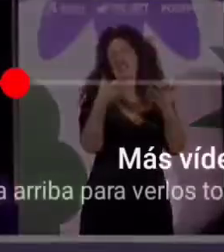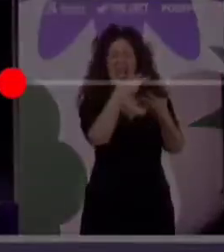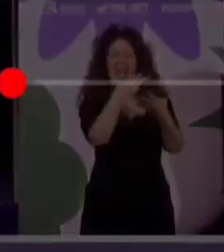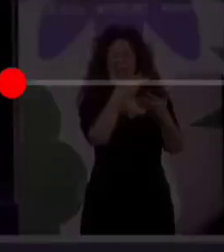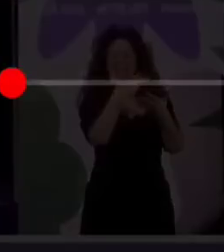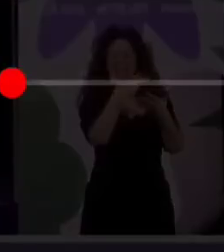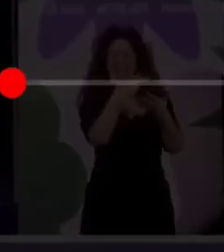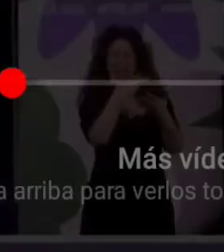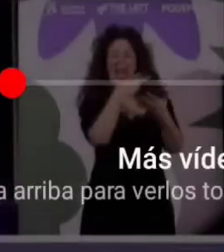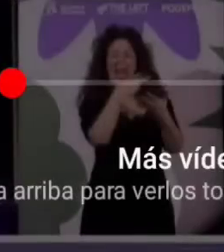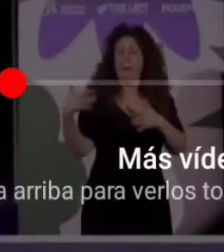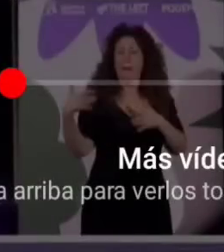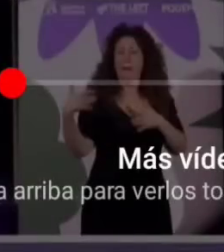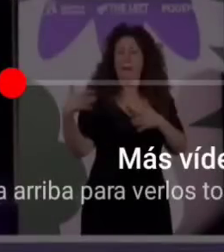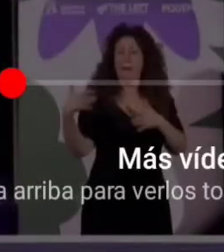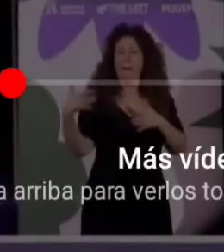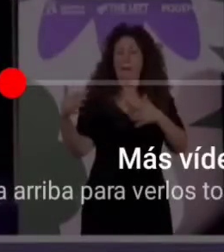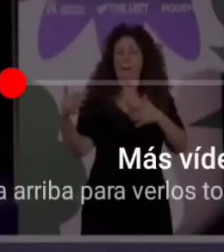una captación